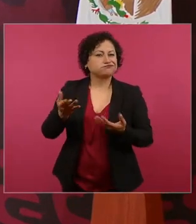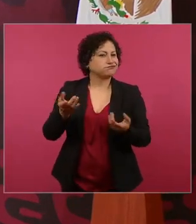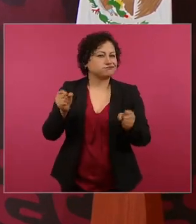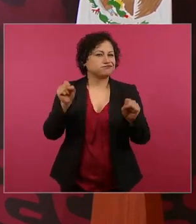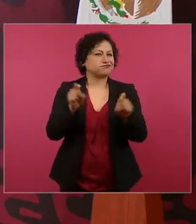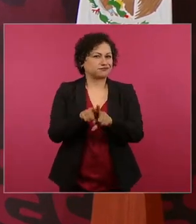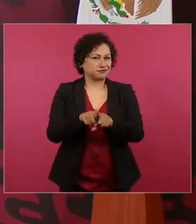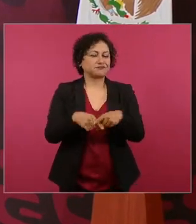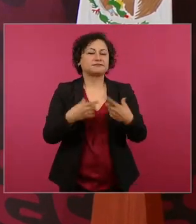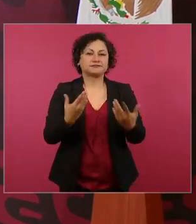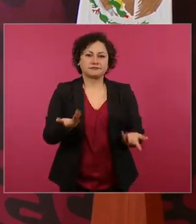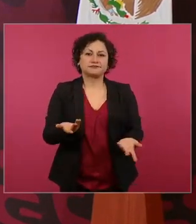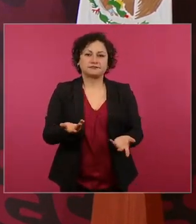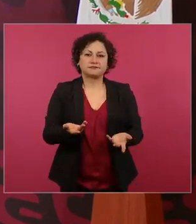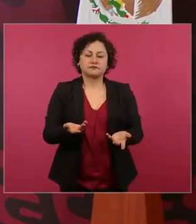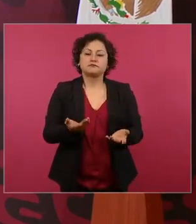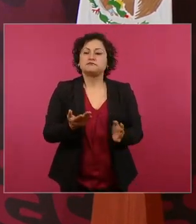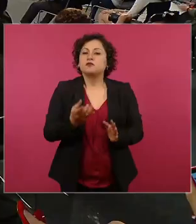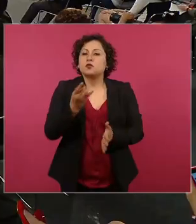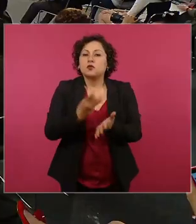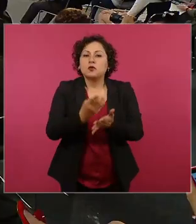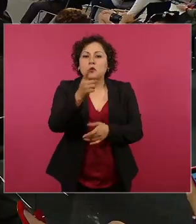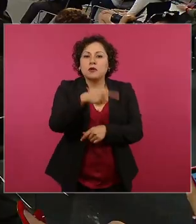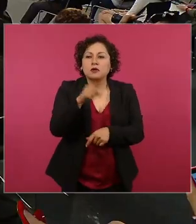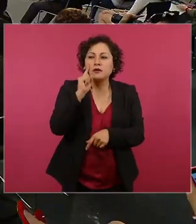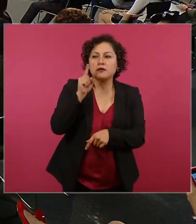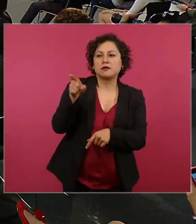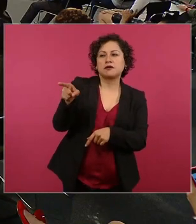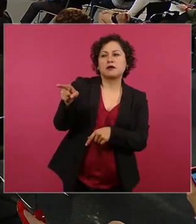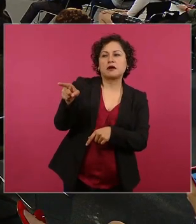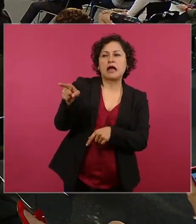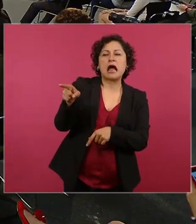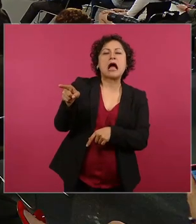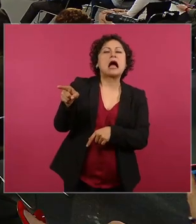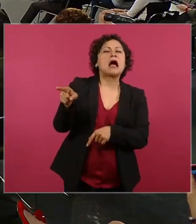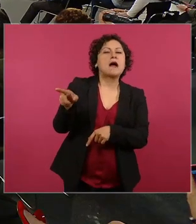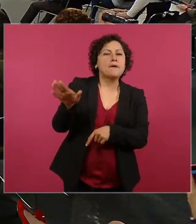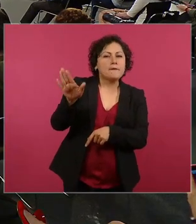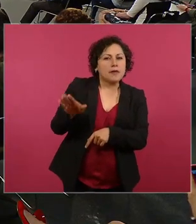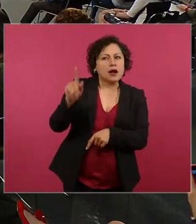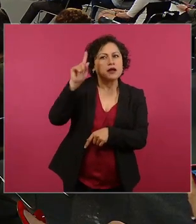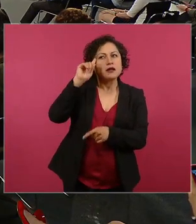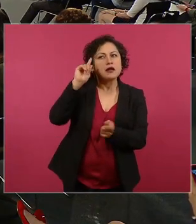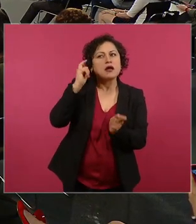podemos convencer? Y hay un sector